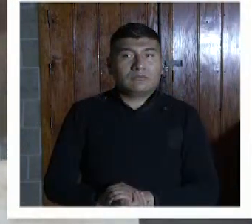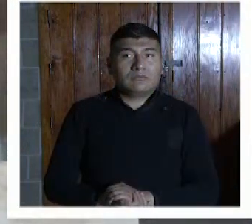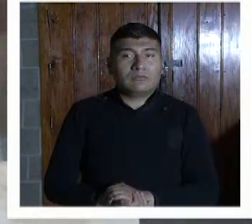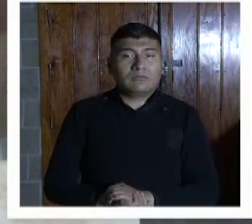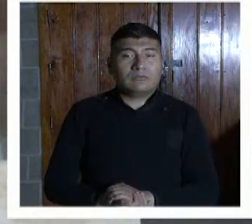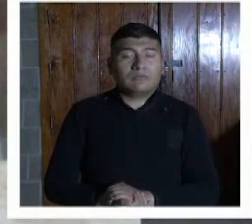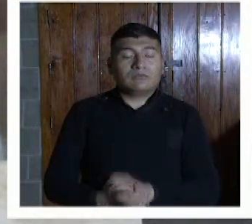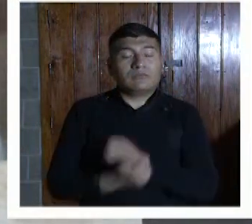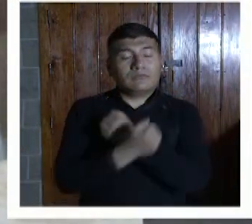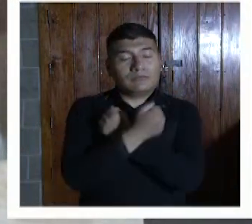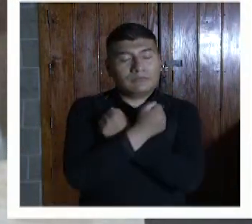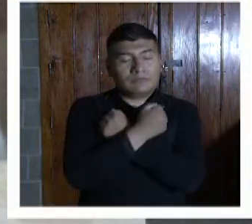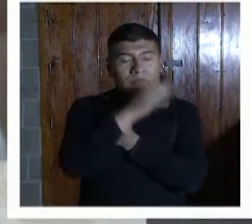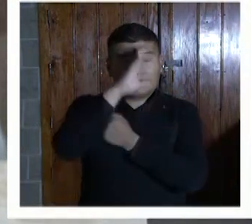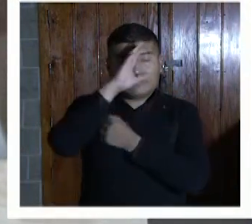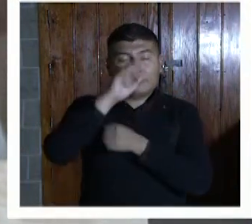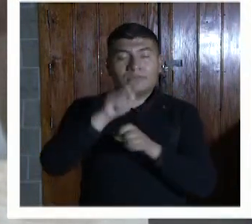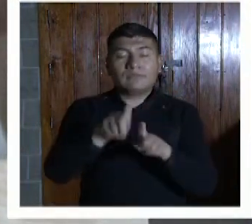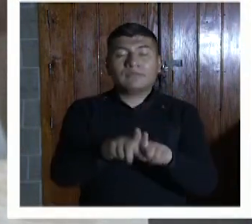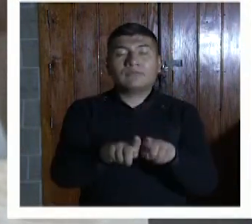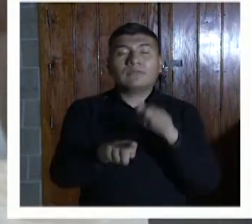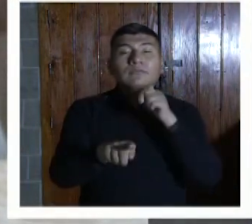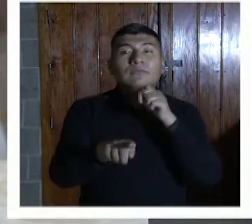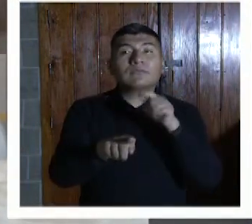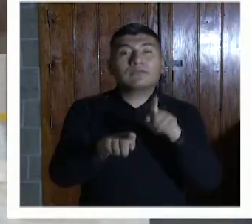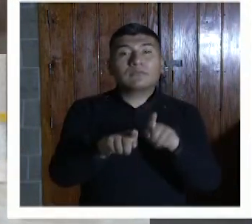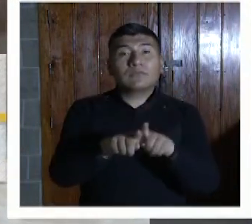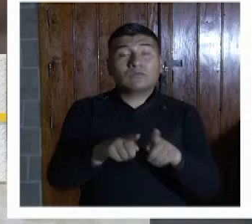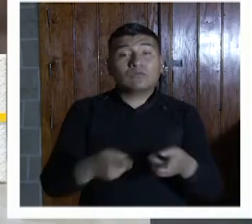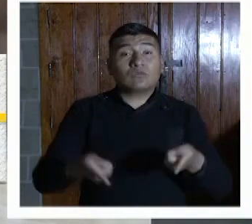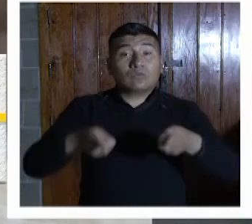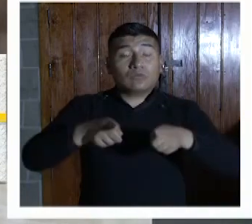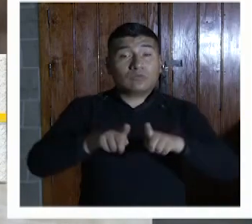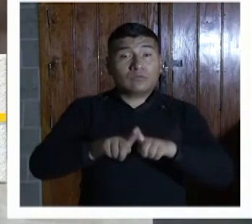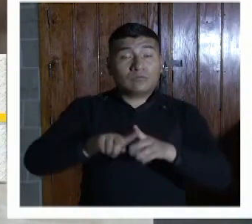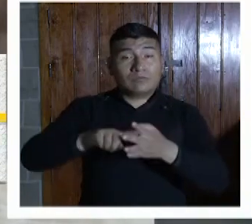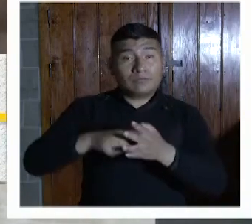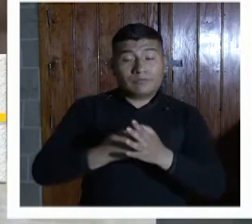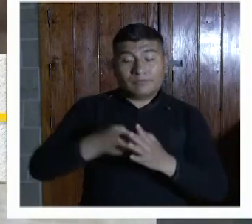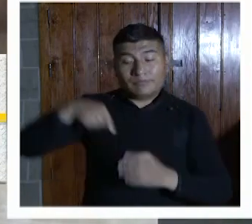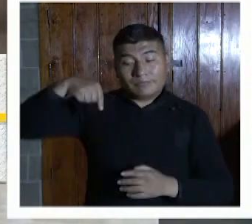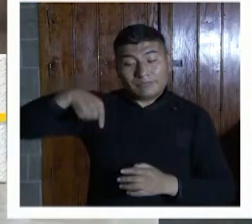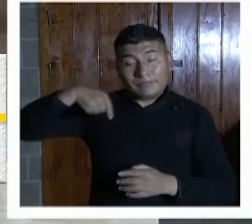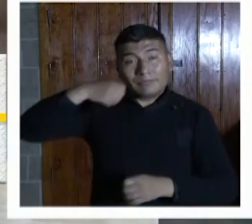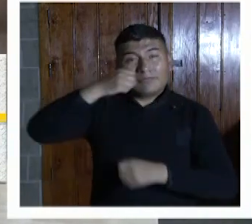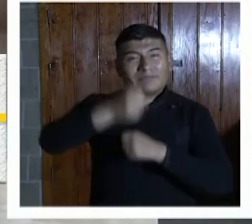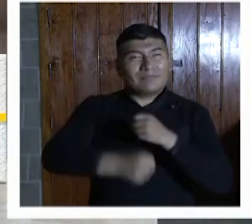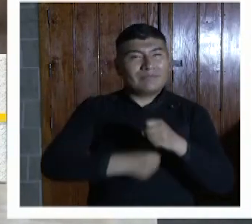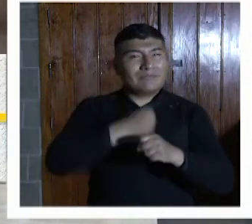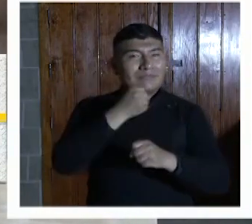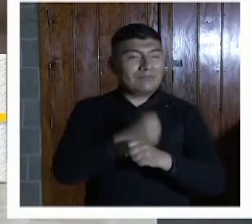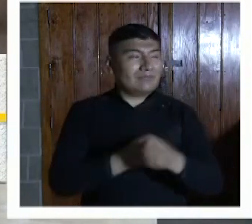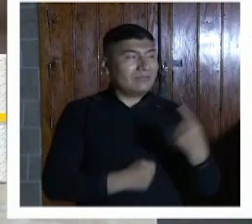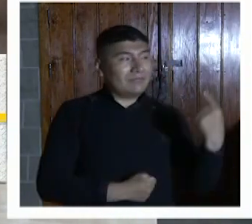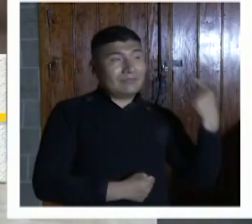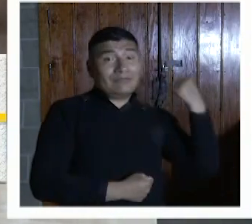Queridos hermanos y hermanas, al comenzar este año, en este primero de